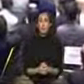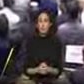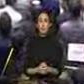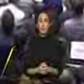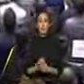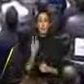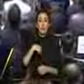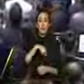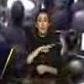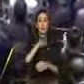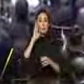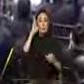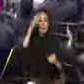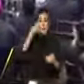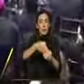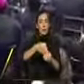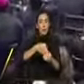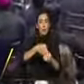Nuestro objetivo es cero.